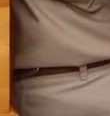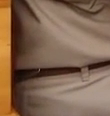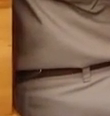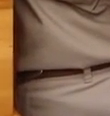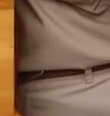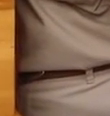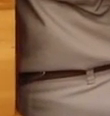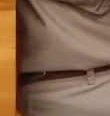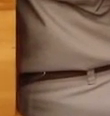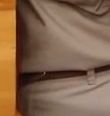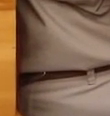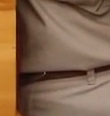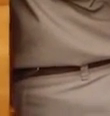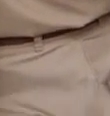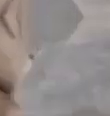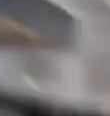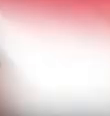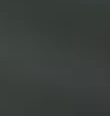ustedes.